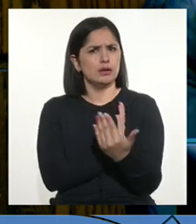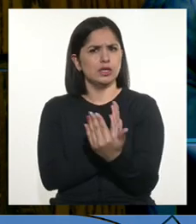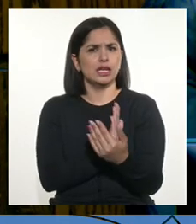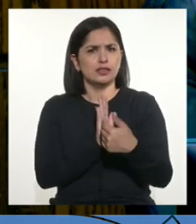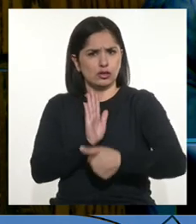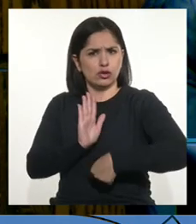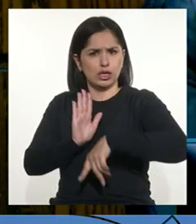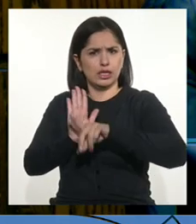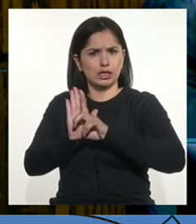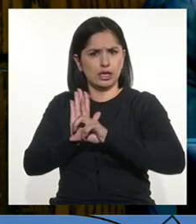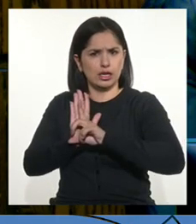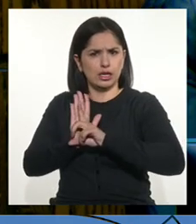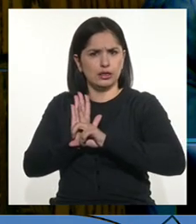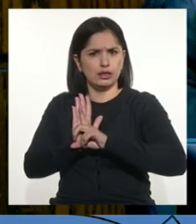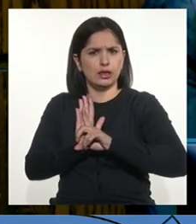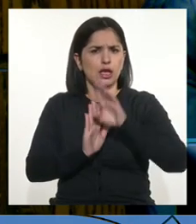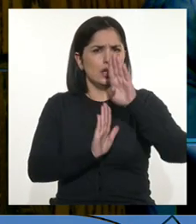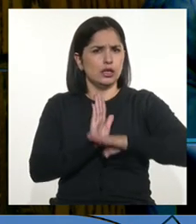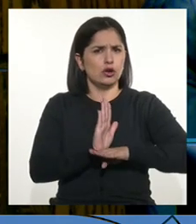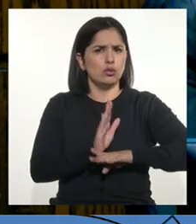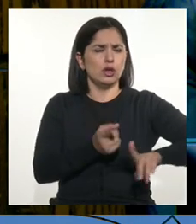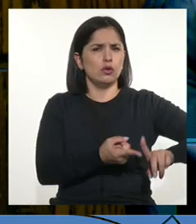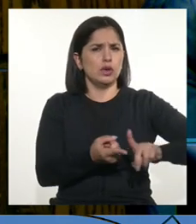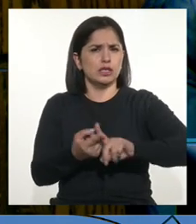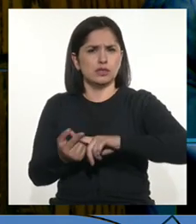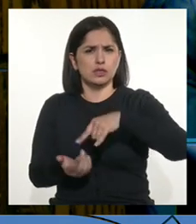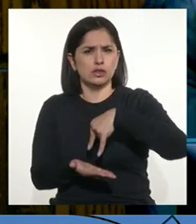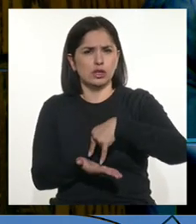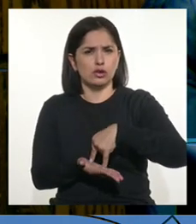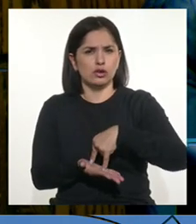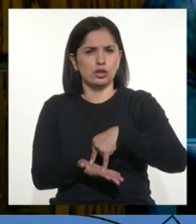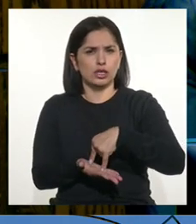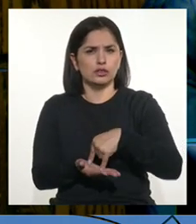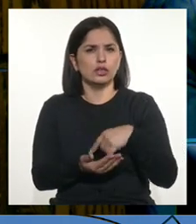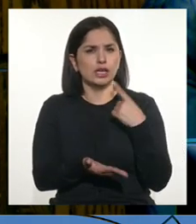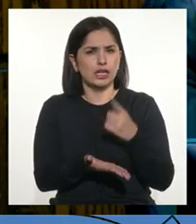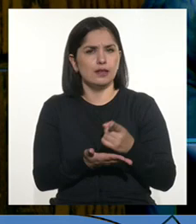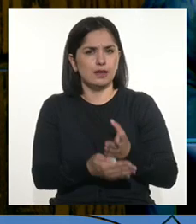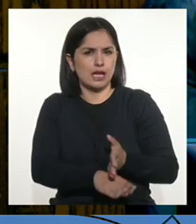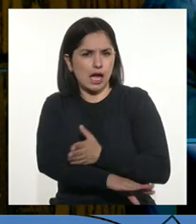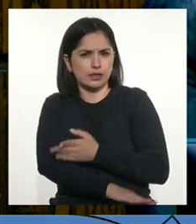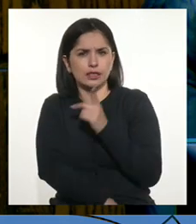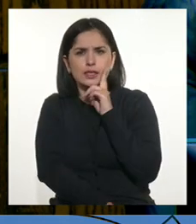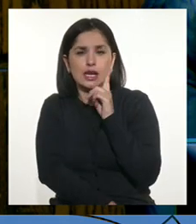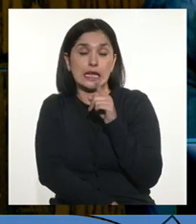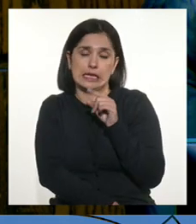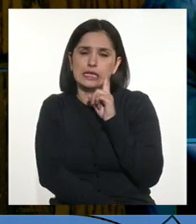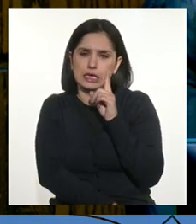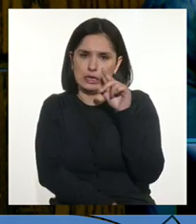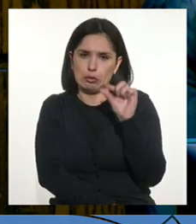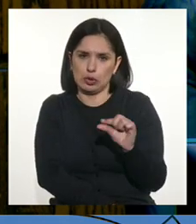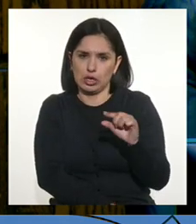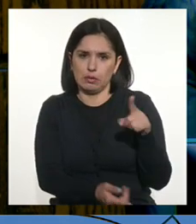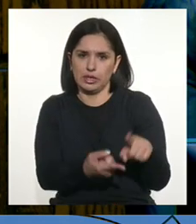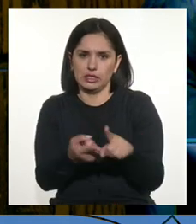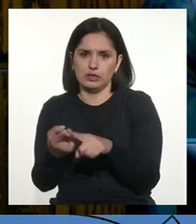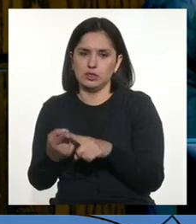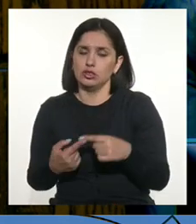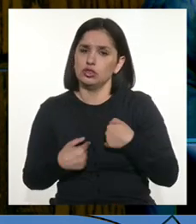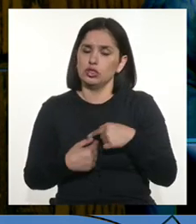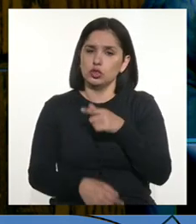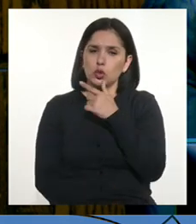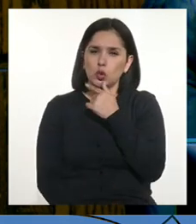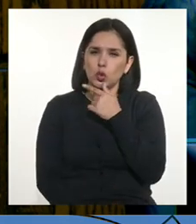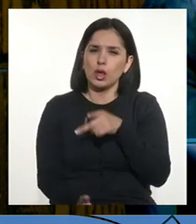y con menos participación del congreso que el que la que debería tener y ya tiene poca cuanto yo tengo duda